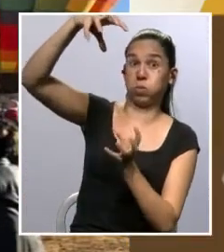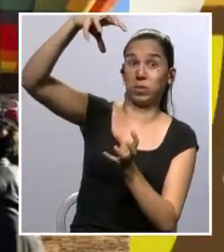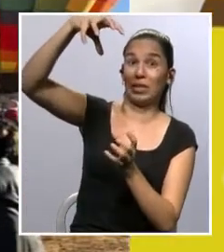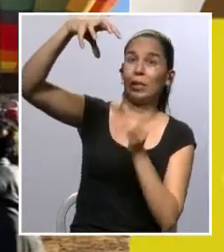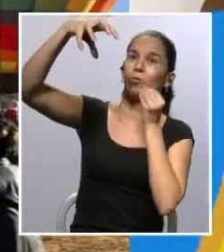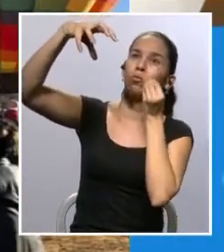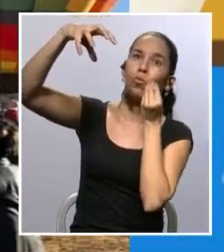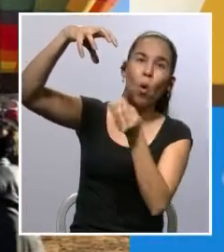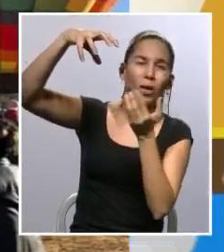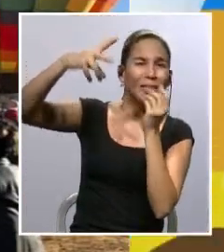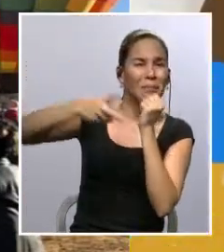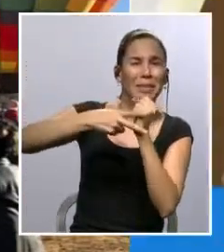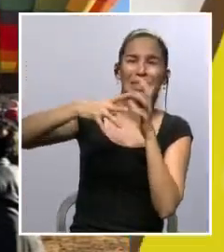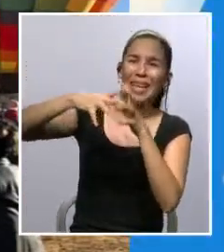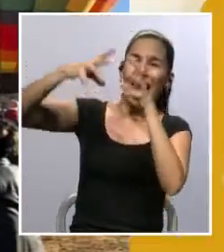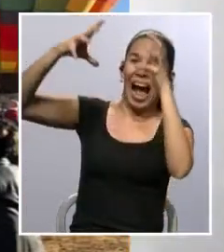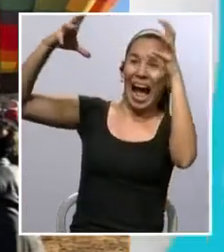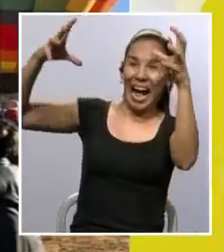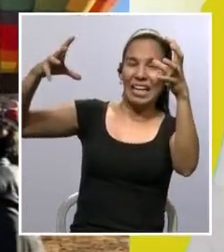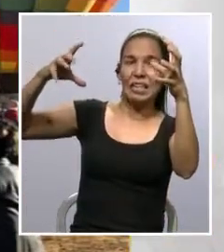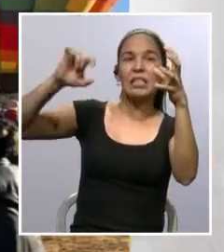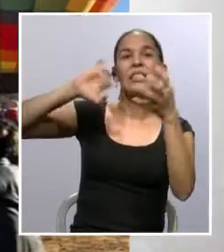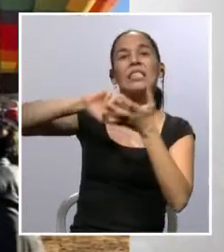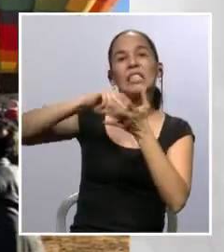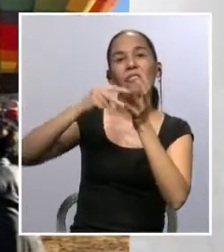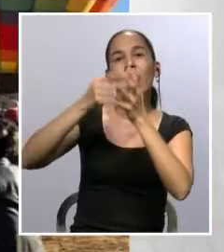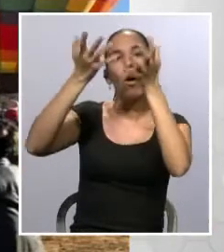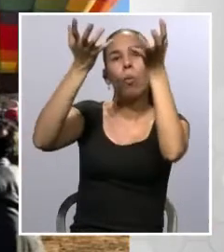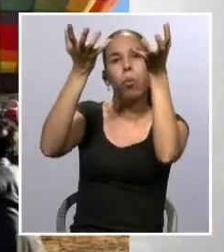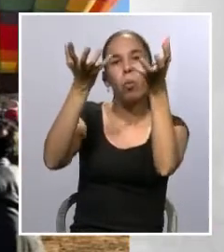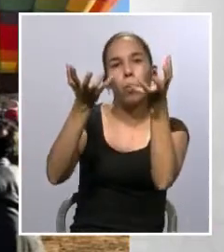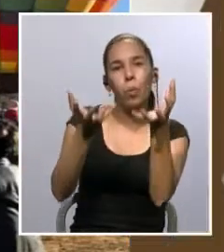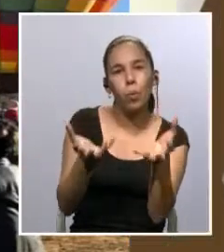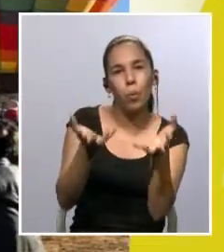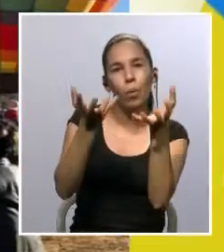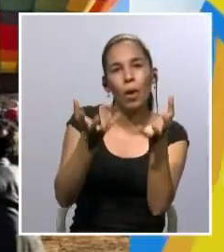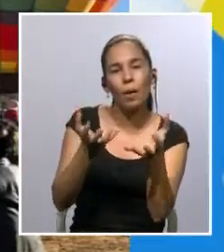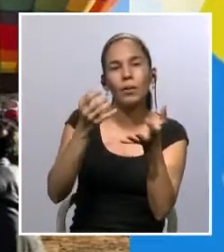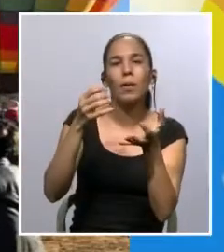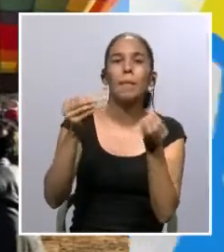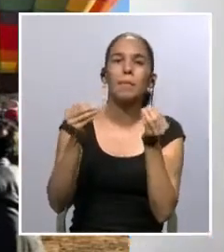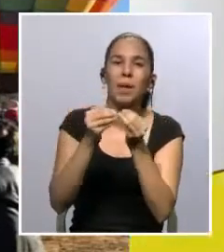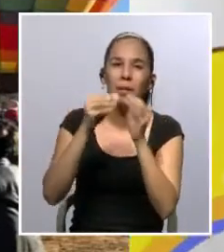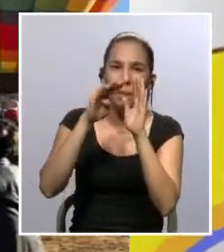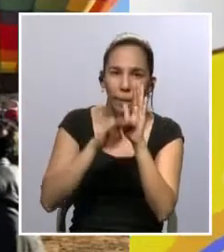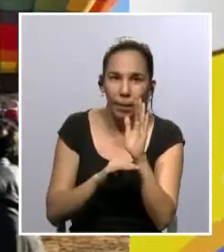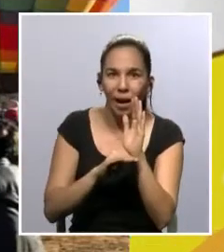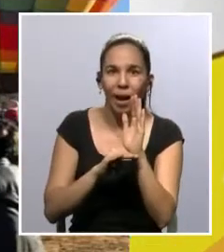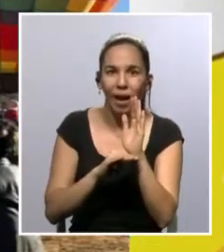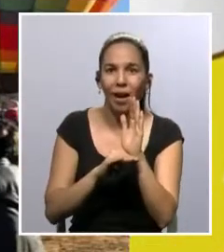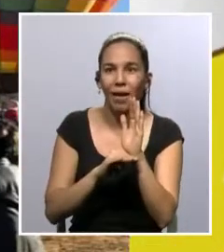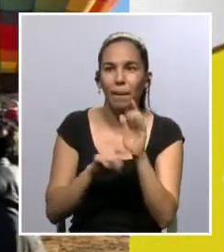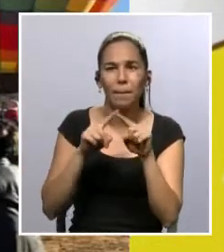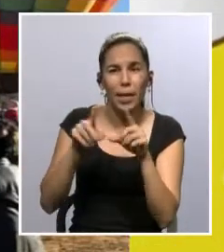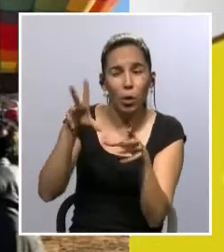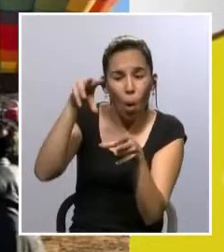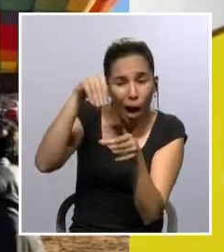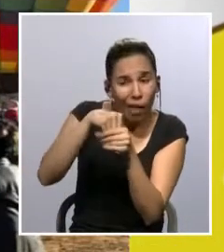veces, es que disminuye la densidad. Pero hay otro detallillo también